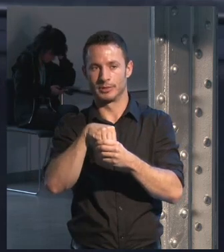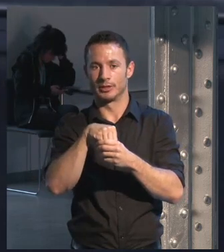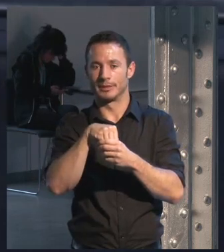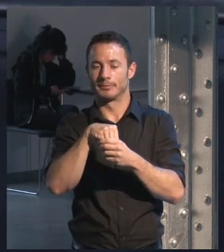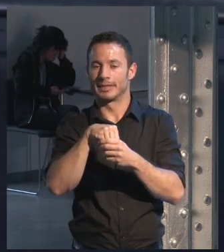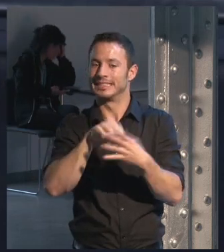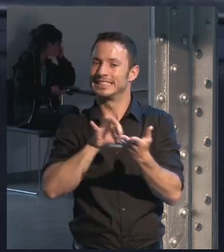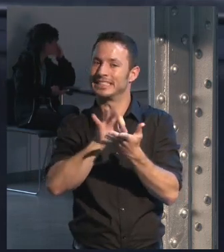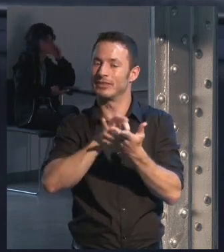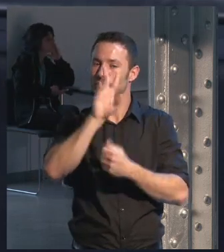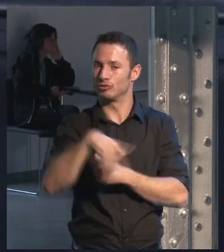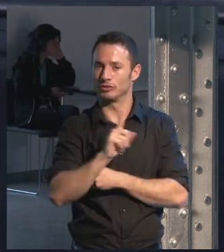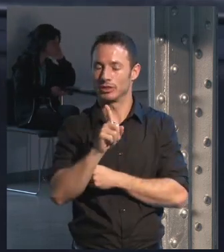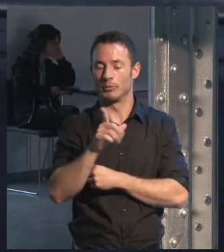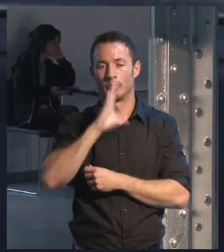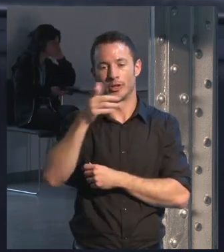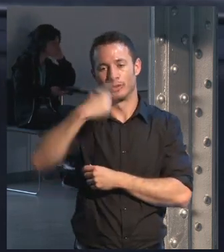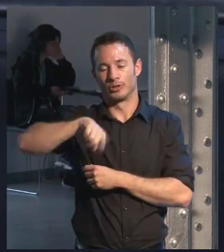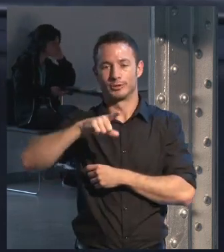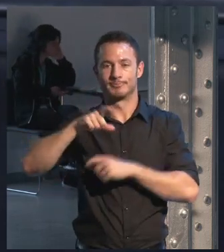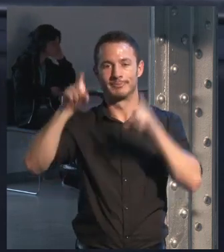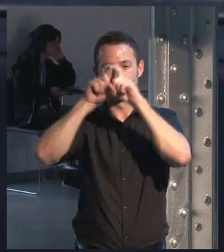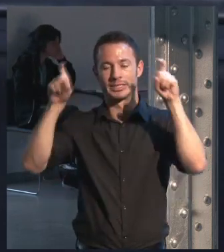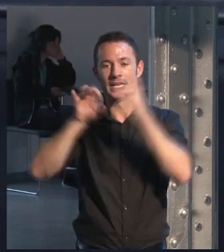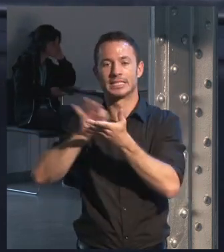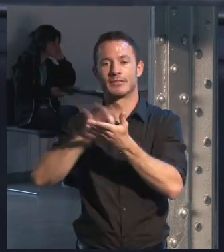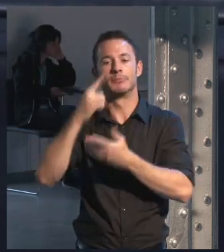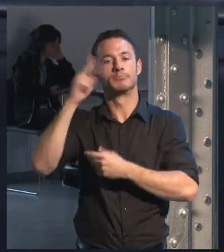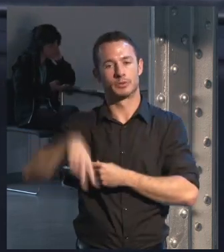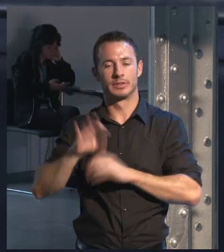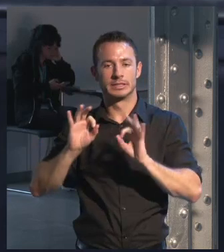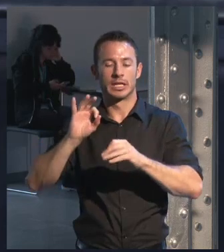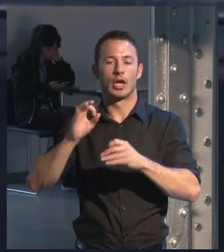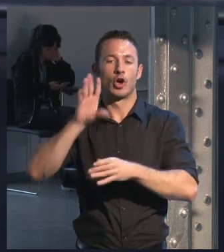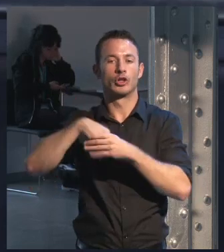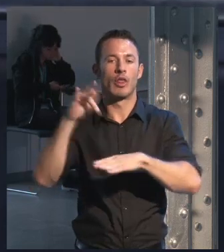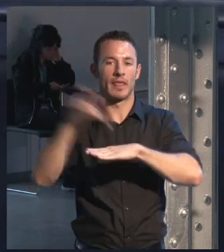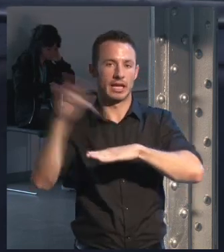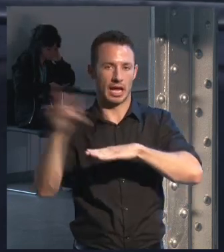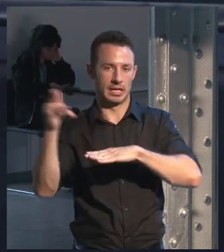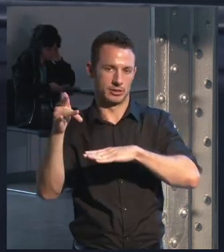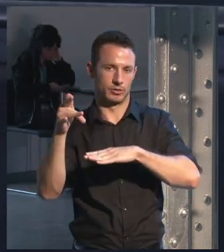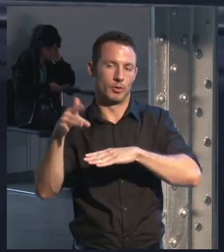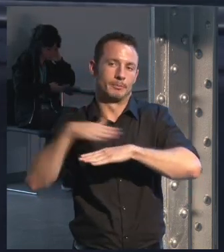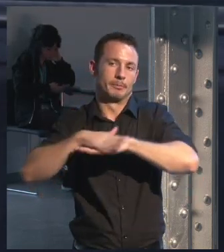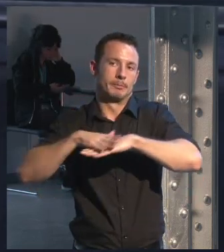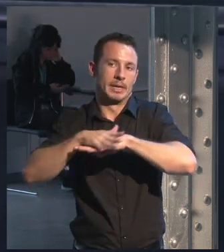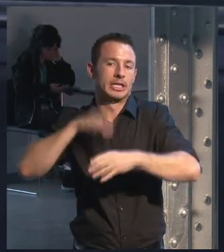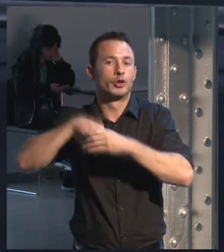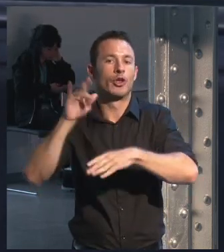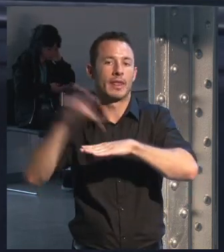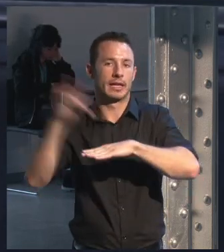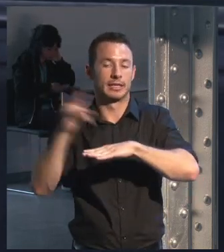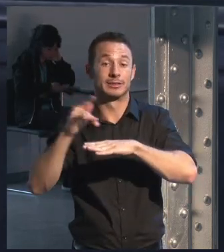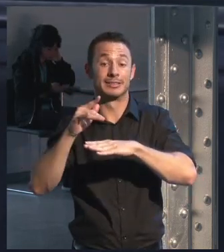servicios, porque nosotros somos o nos definimos como una empresa de servicios de contenidos digitales o basado en contenidos digitales, y es el